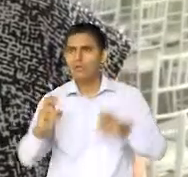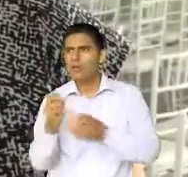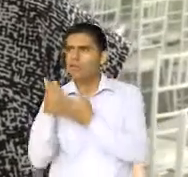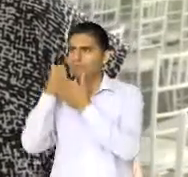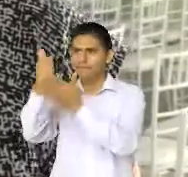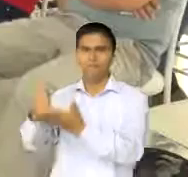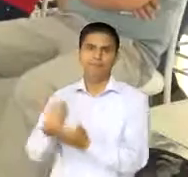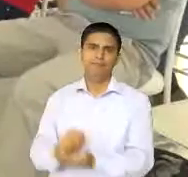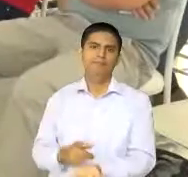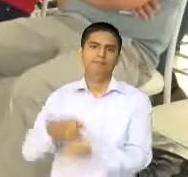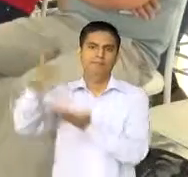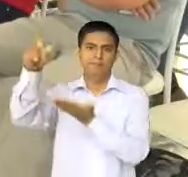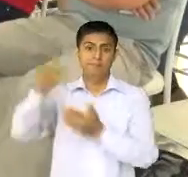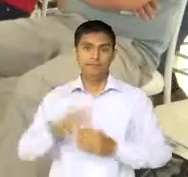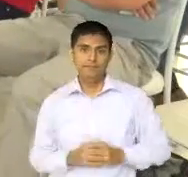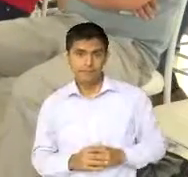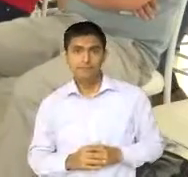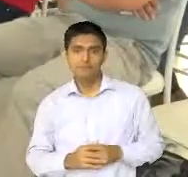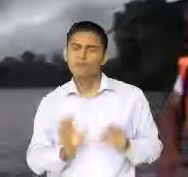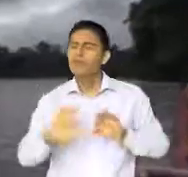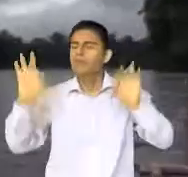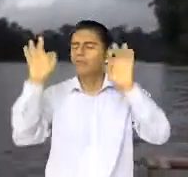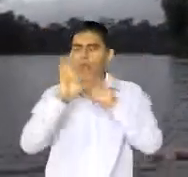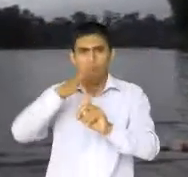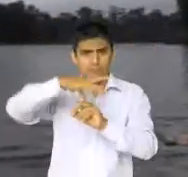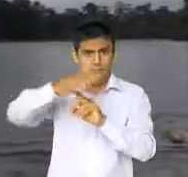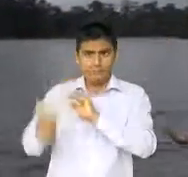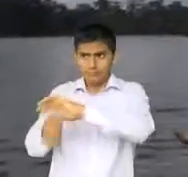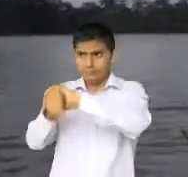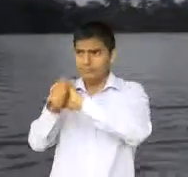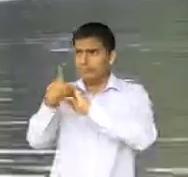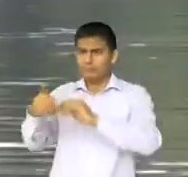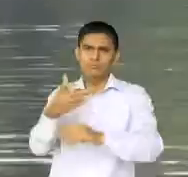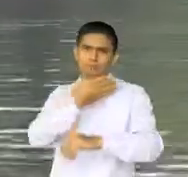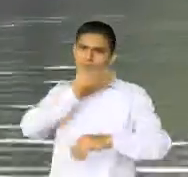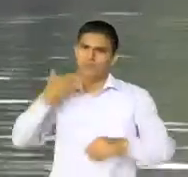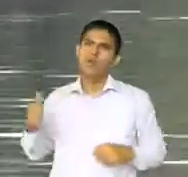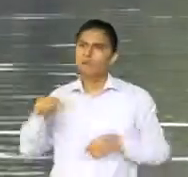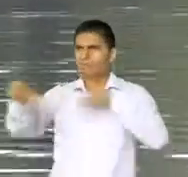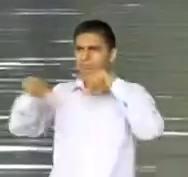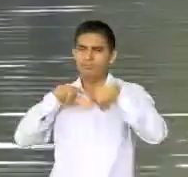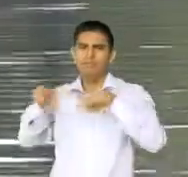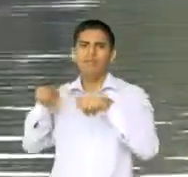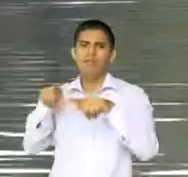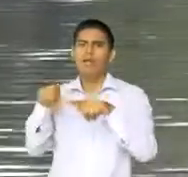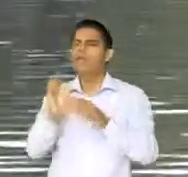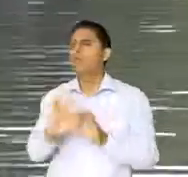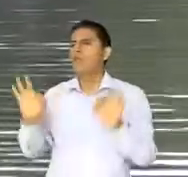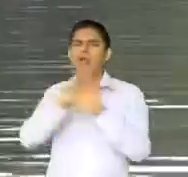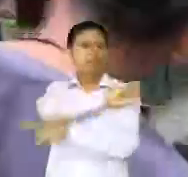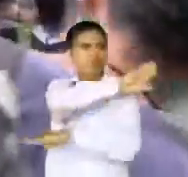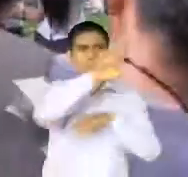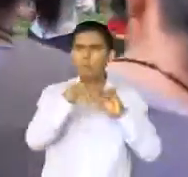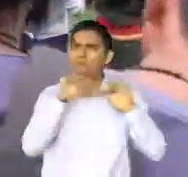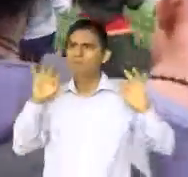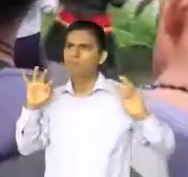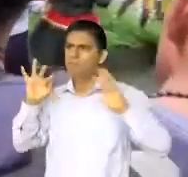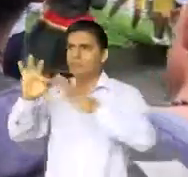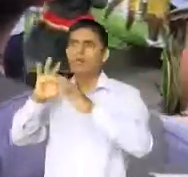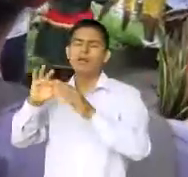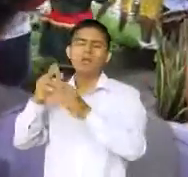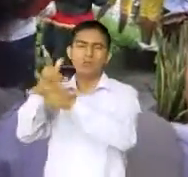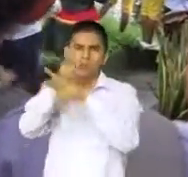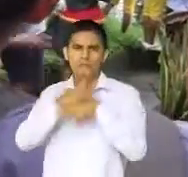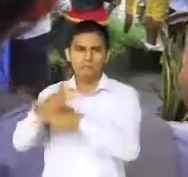de intervención. Lo importante, dice, es conservar y preservar el Parque Perla y crear conciencia ciudadana sobre este sitio que debe ser cuidado por todos